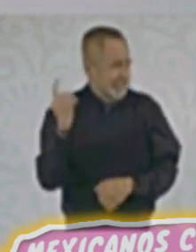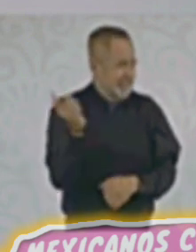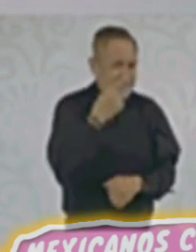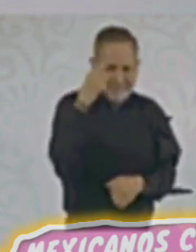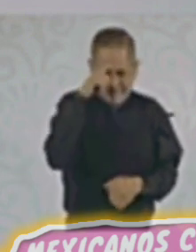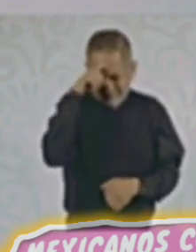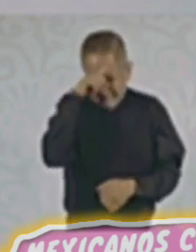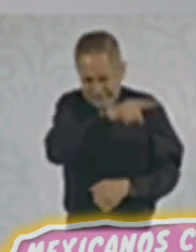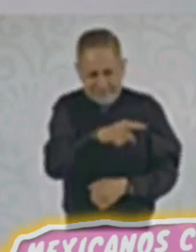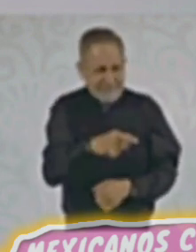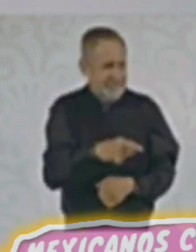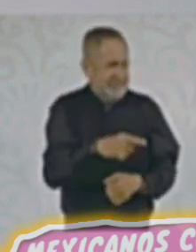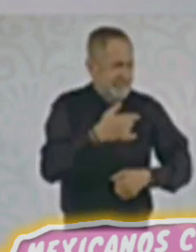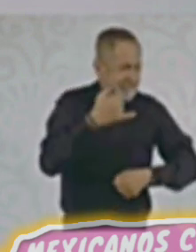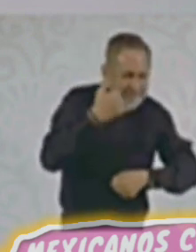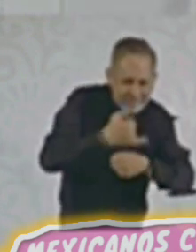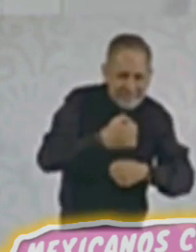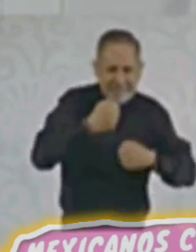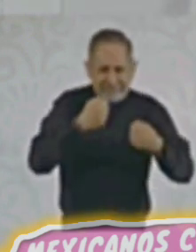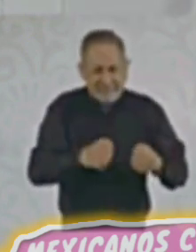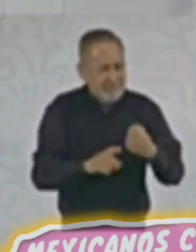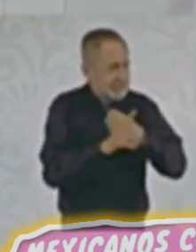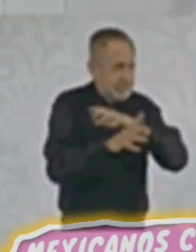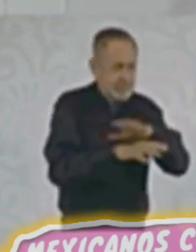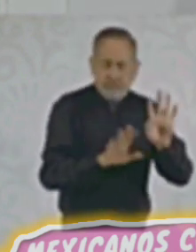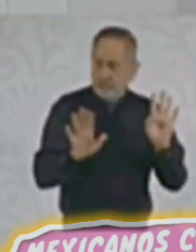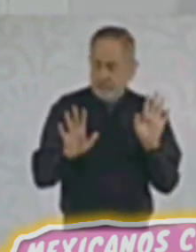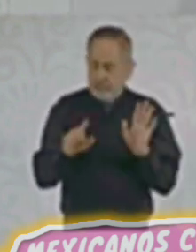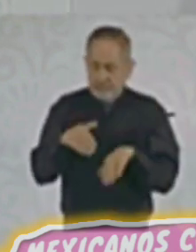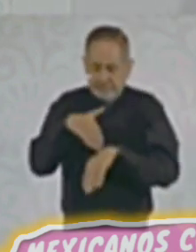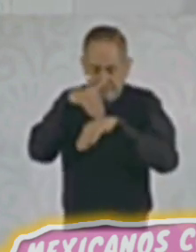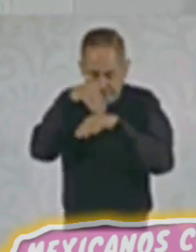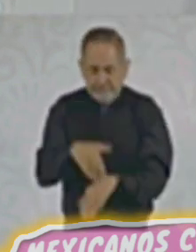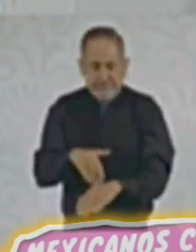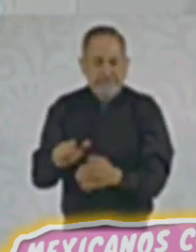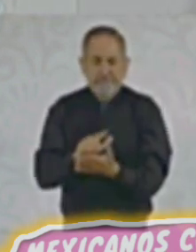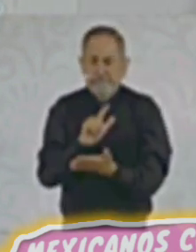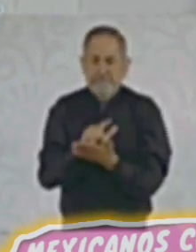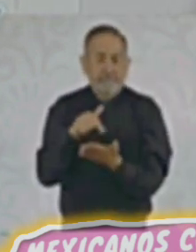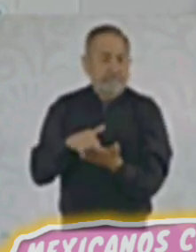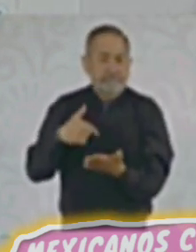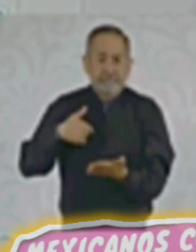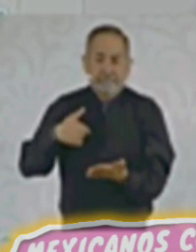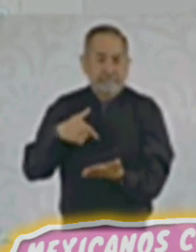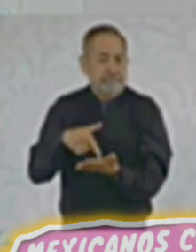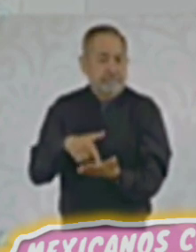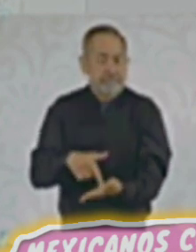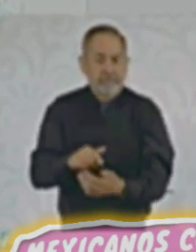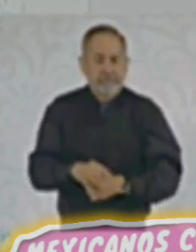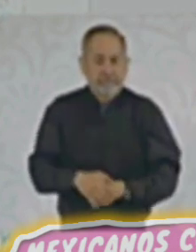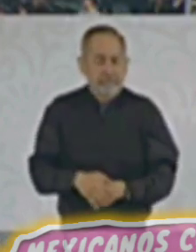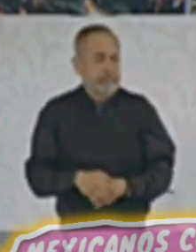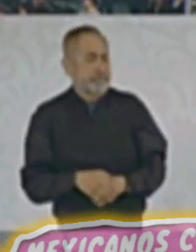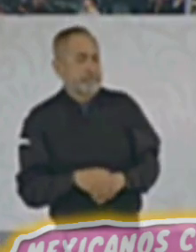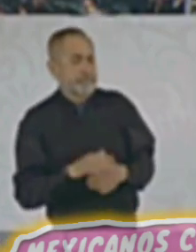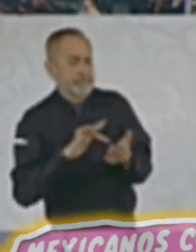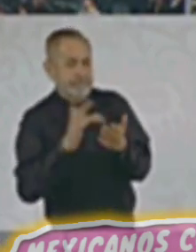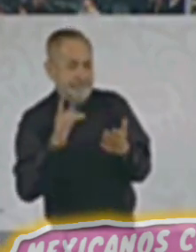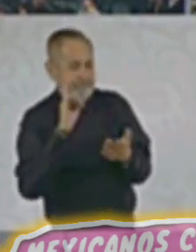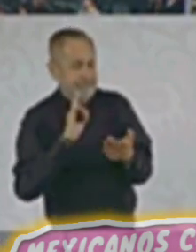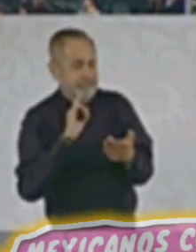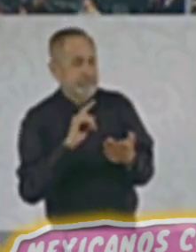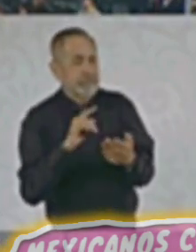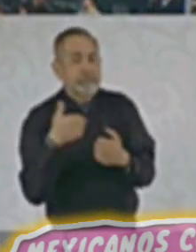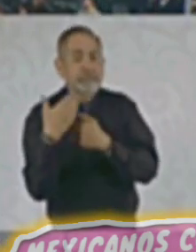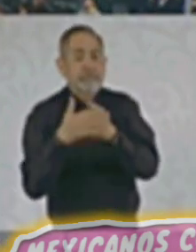de grupos criminales, siempre tenemos que actuar dentro del marco de la ley. Gracias, Presidenta. Y solamente concluyo, el próximo martes, que